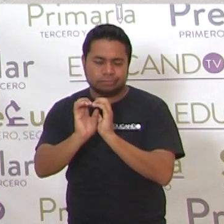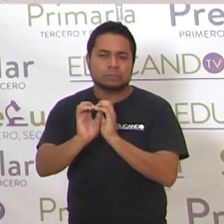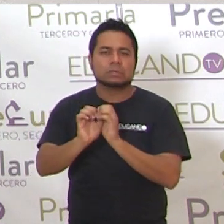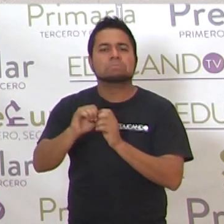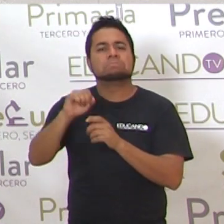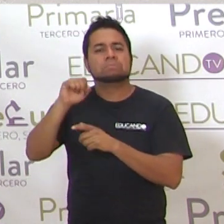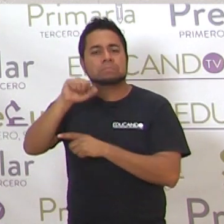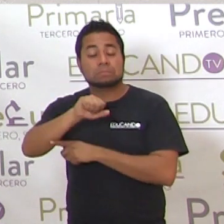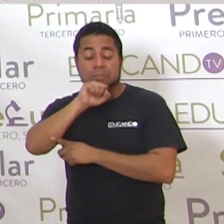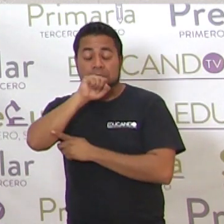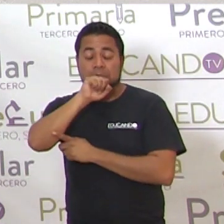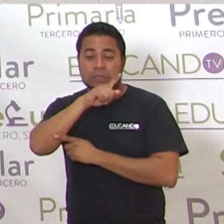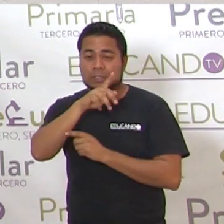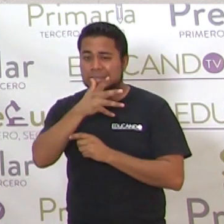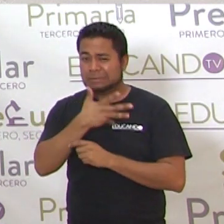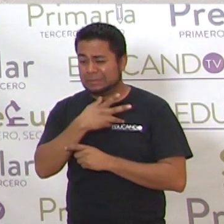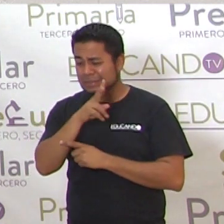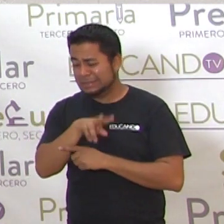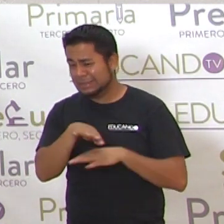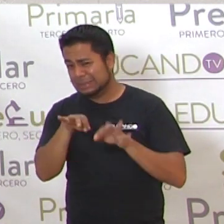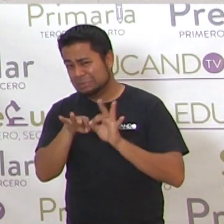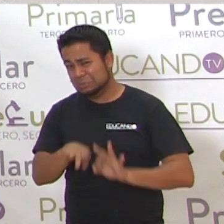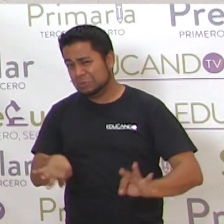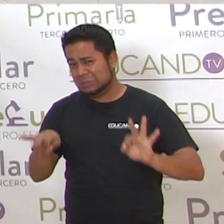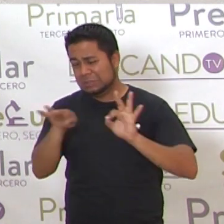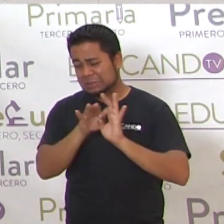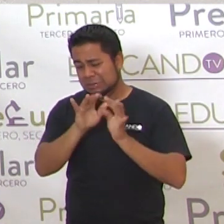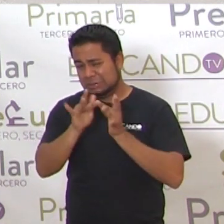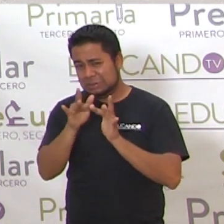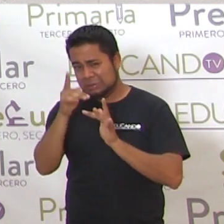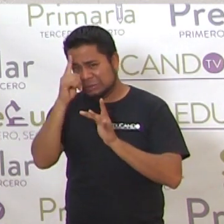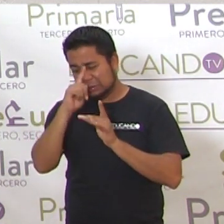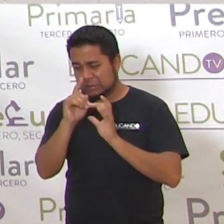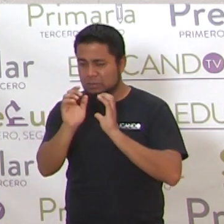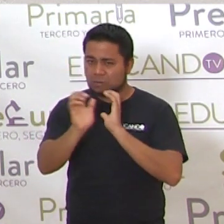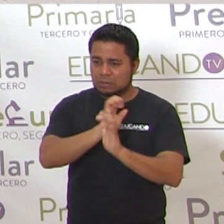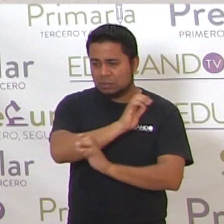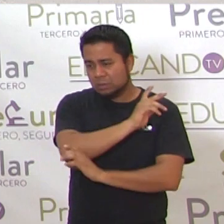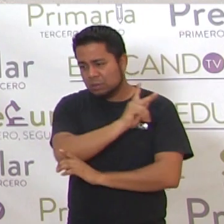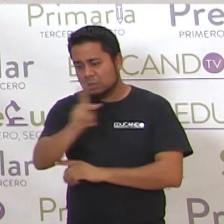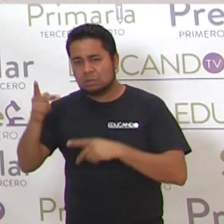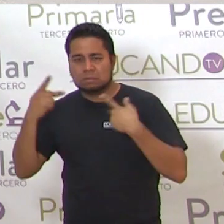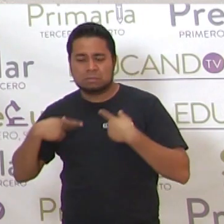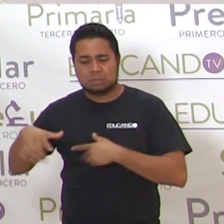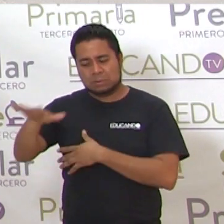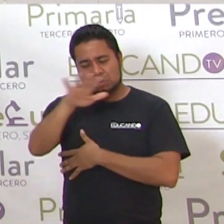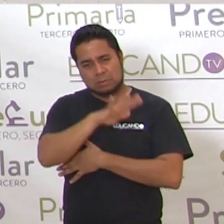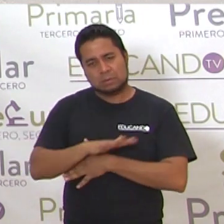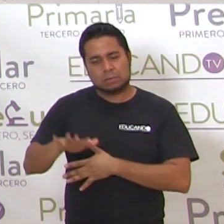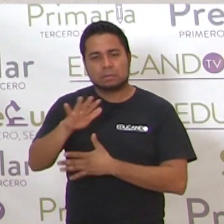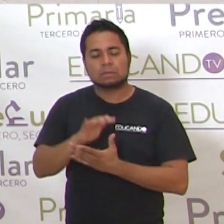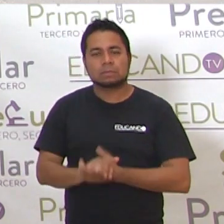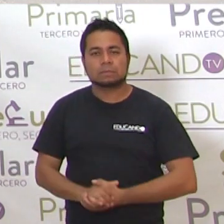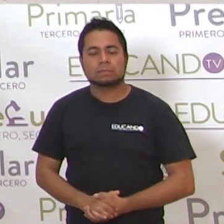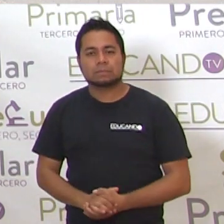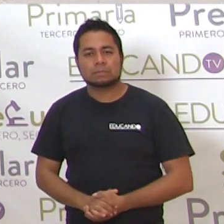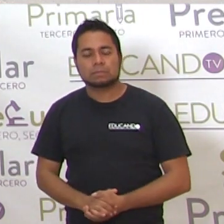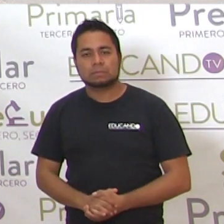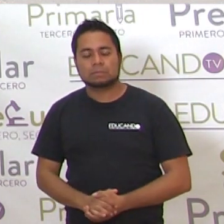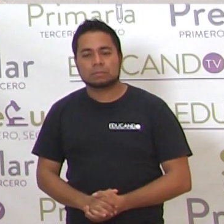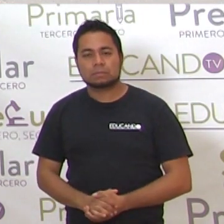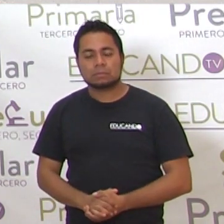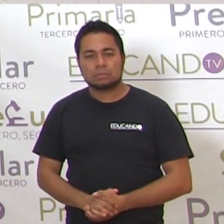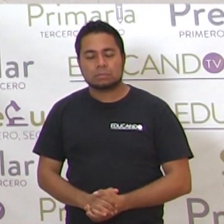y que juegan un papel fundamental en nuestra comunicación en todas partes muy bien niños y niñas